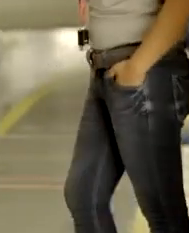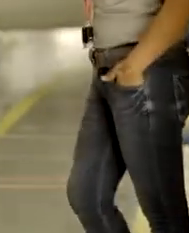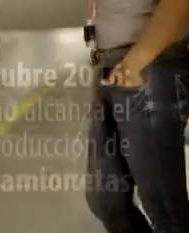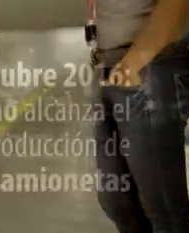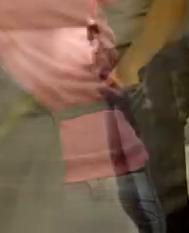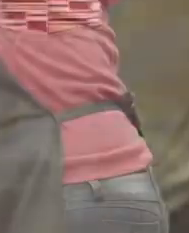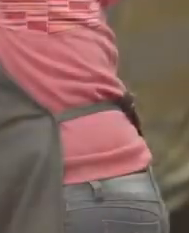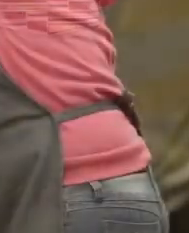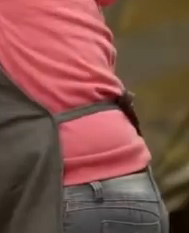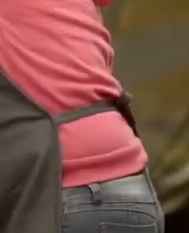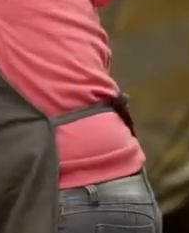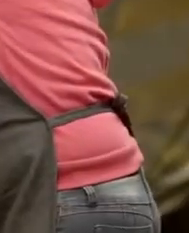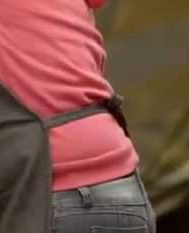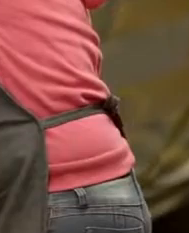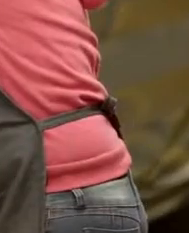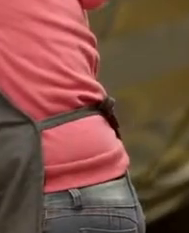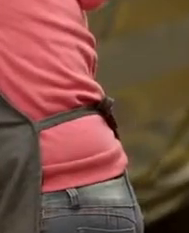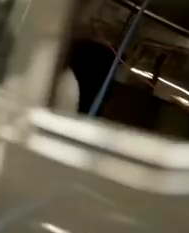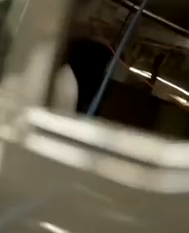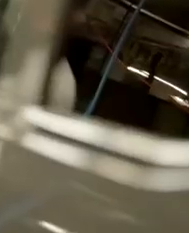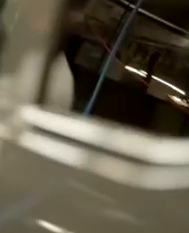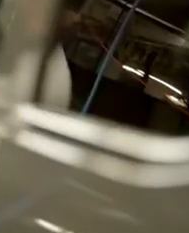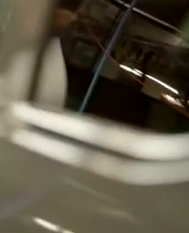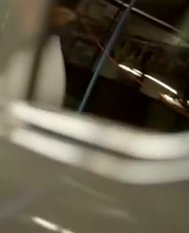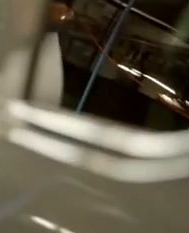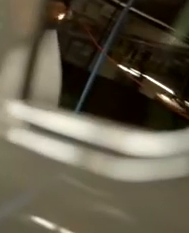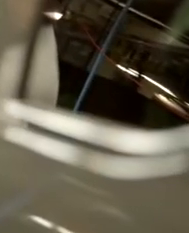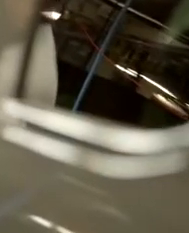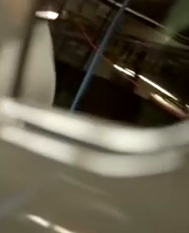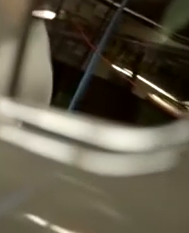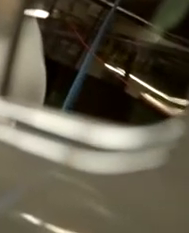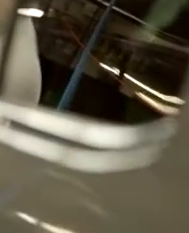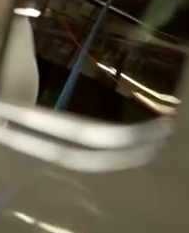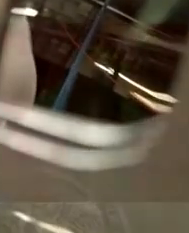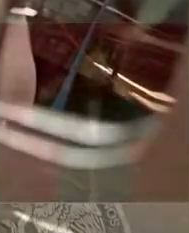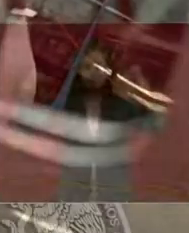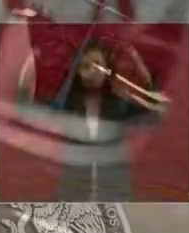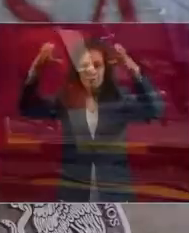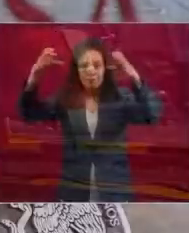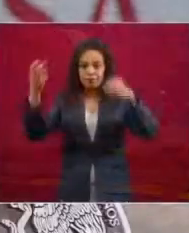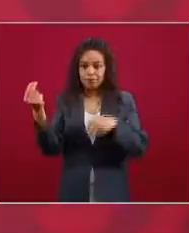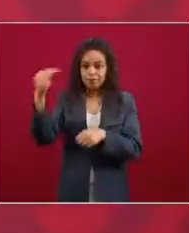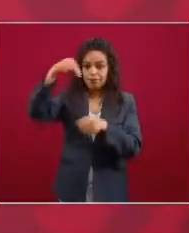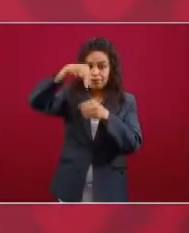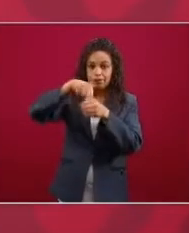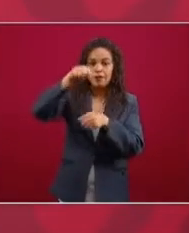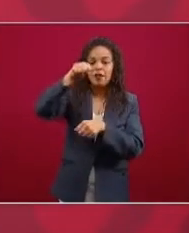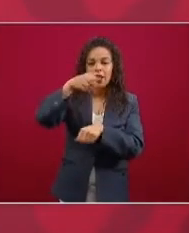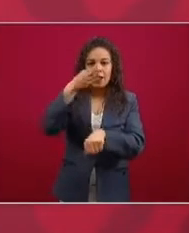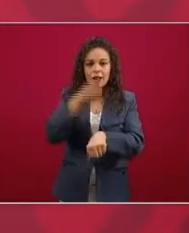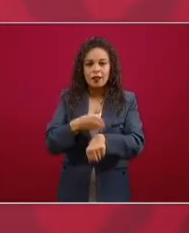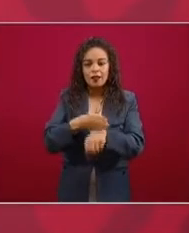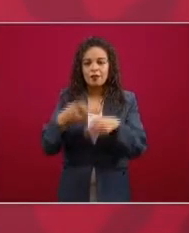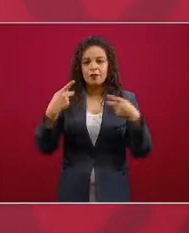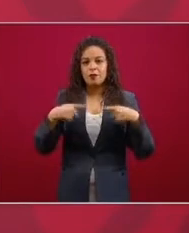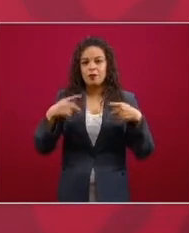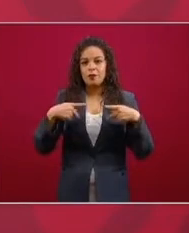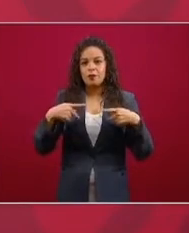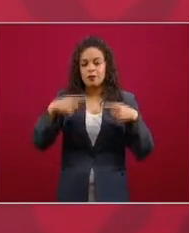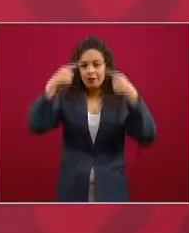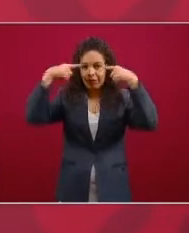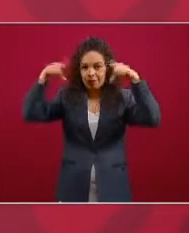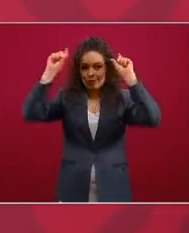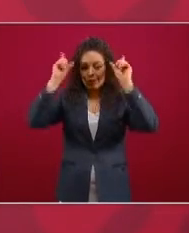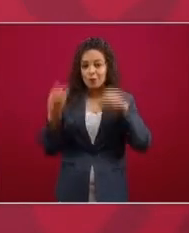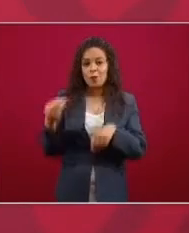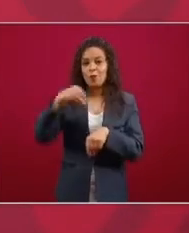podrían cerrar e irse a otro país con sus trabajos y millones de dólares. El presidente anunció 1 millón de créditos de 25,000 pesos para